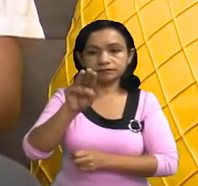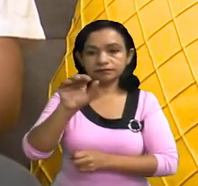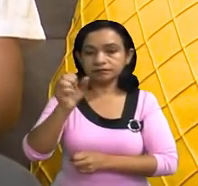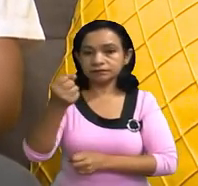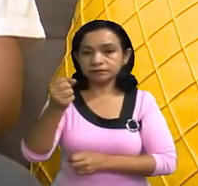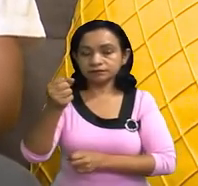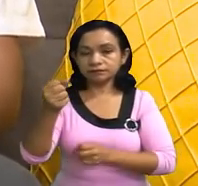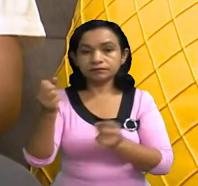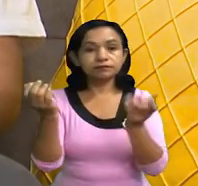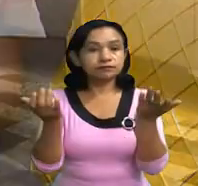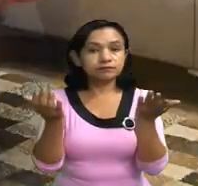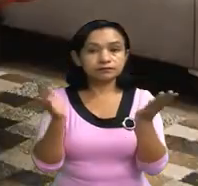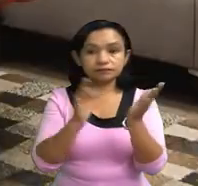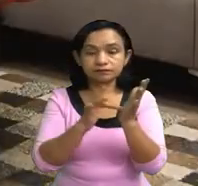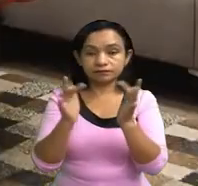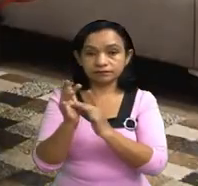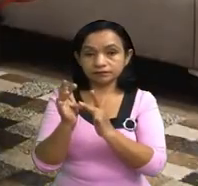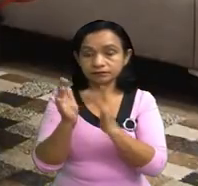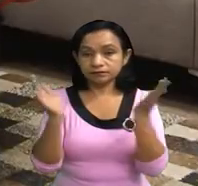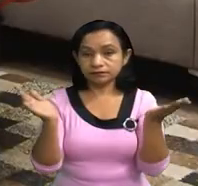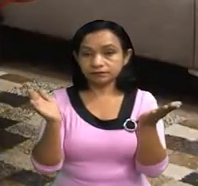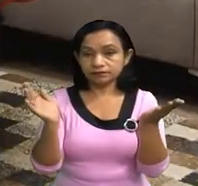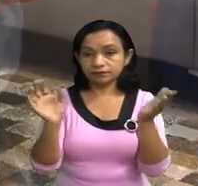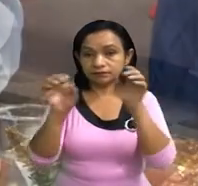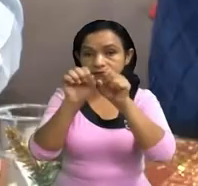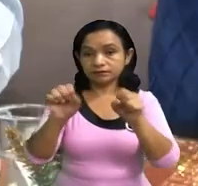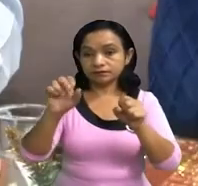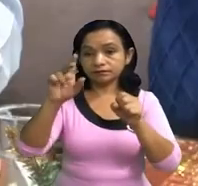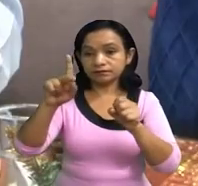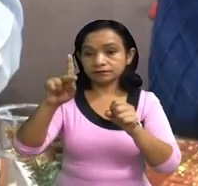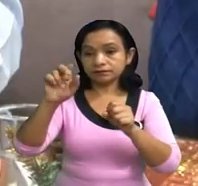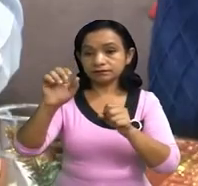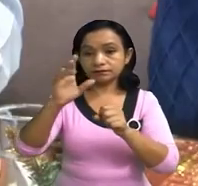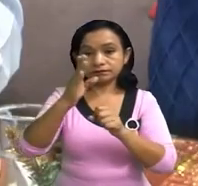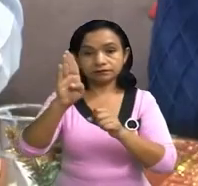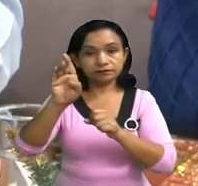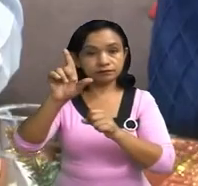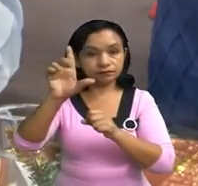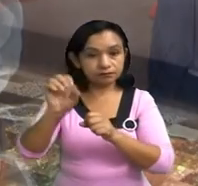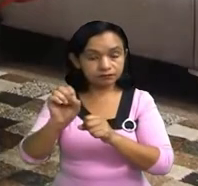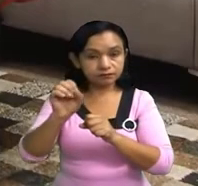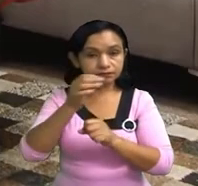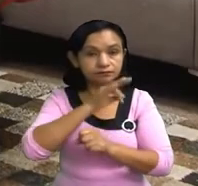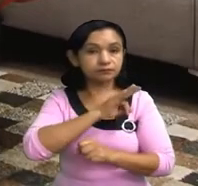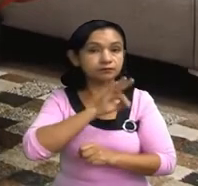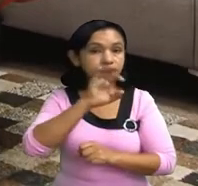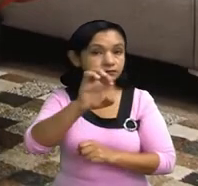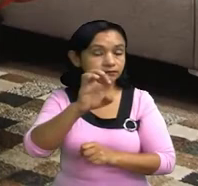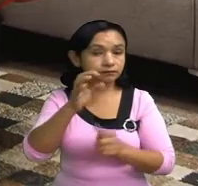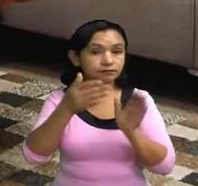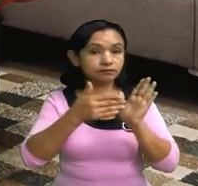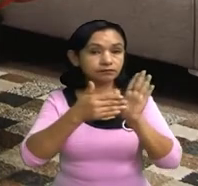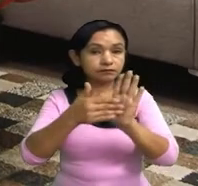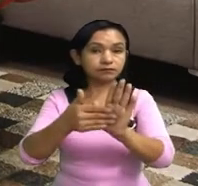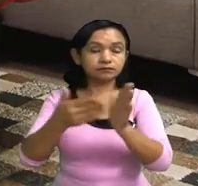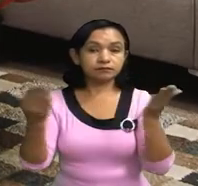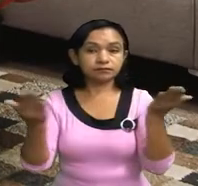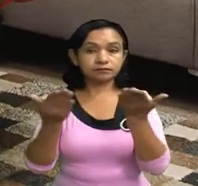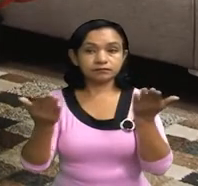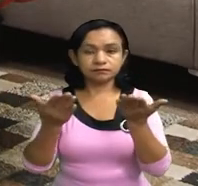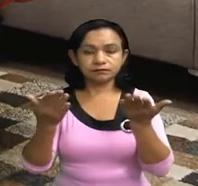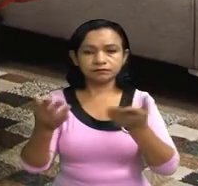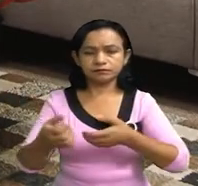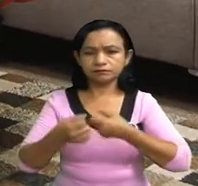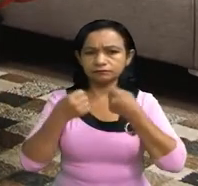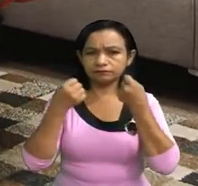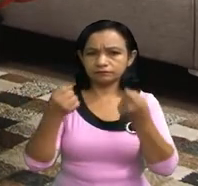de la comunidad cristiana San Pablo Apóstol. Bueno, una expresión de fe, pero también una muestra de valentía